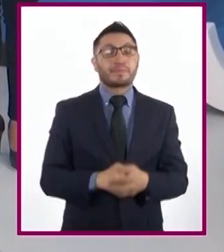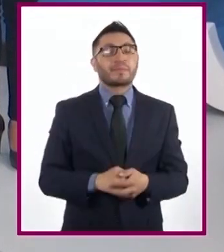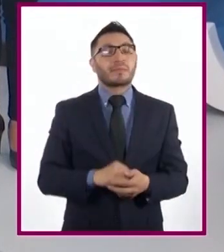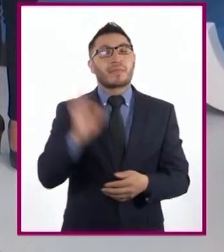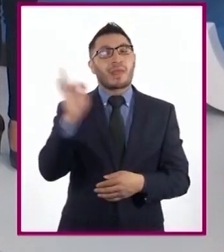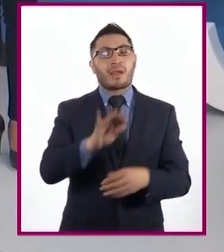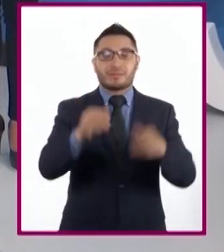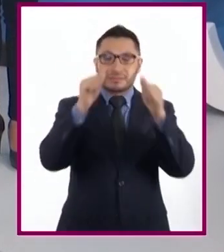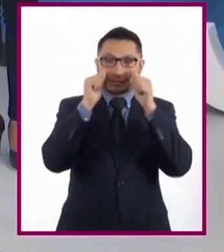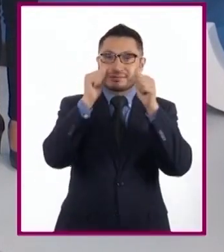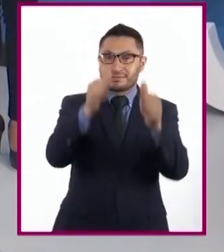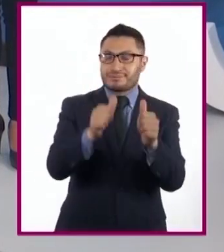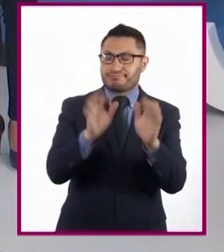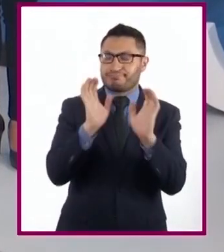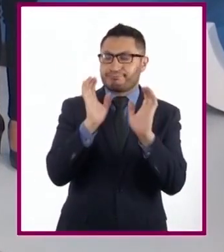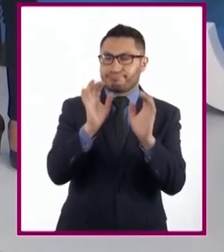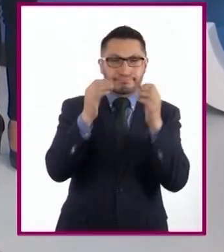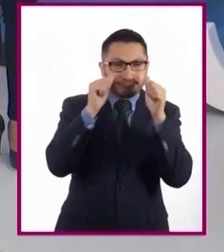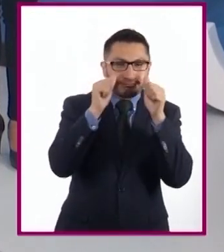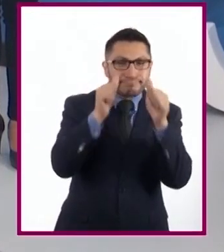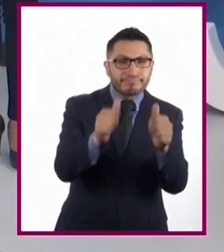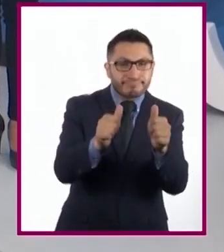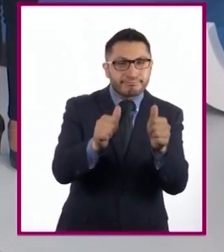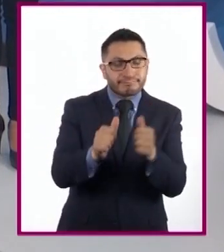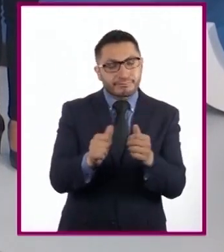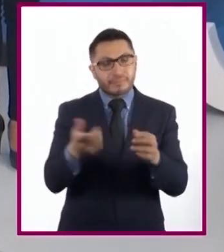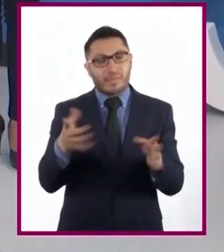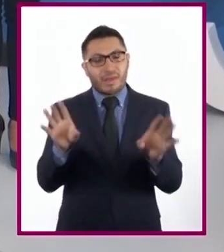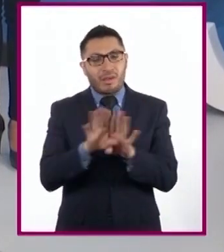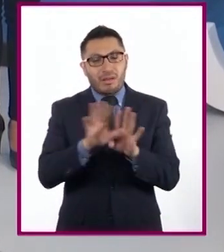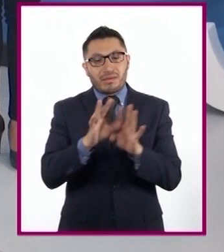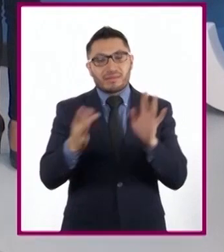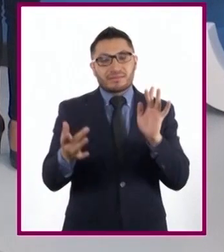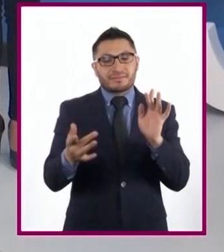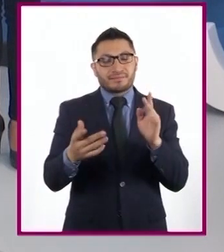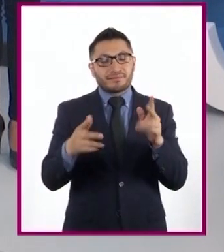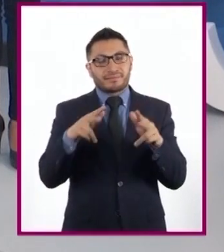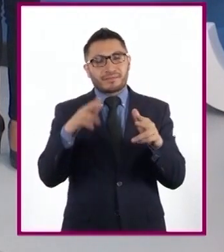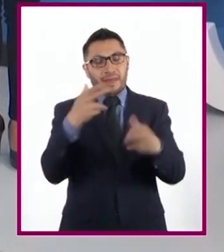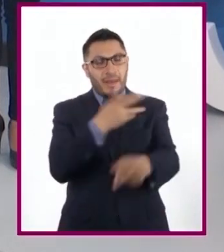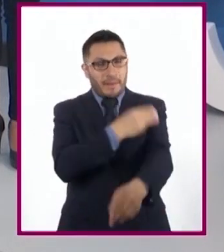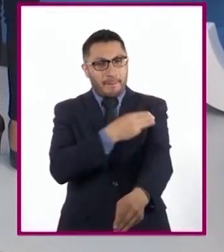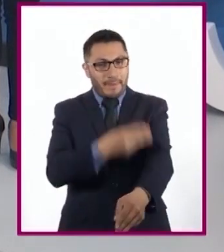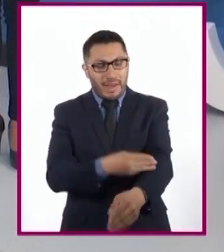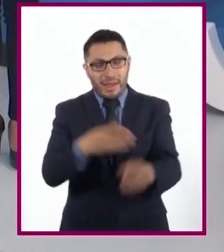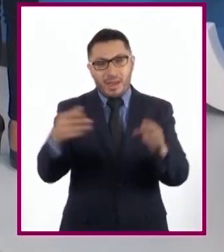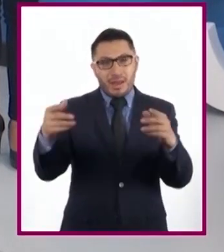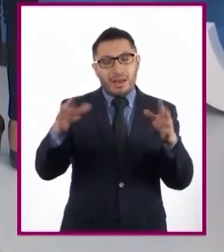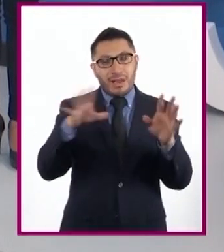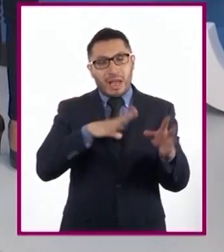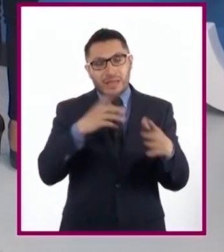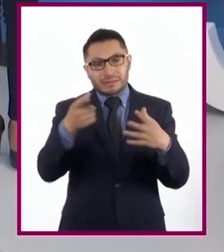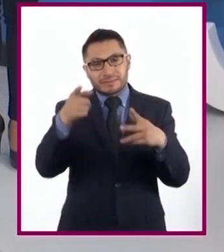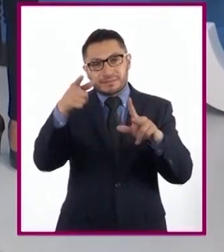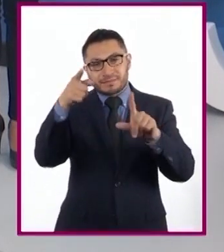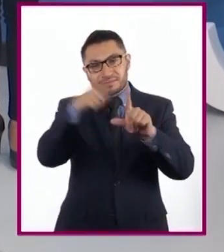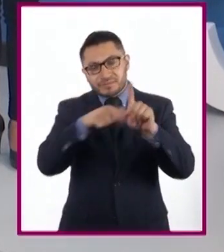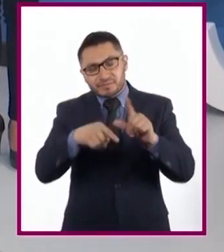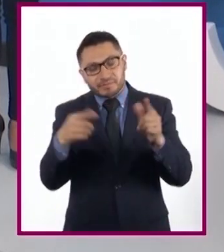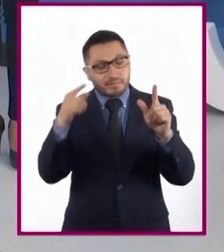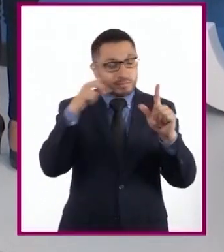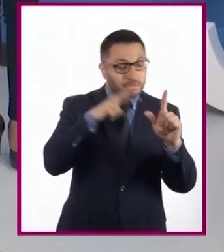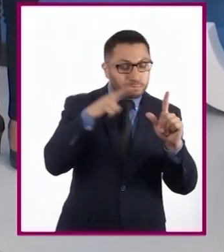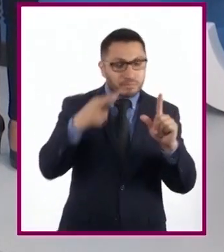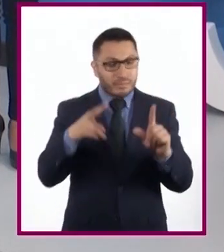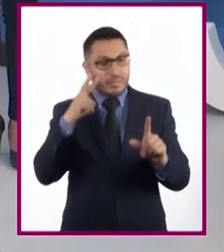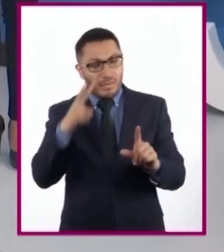Si observamos con cuidado, al intersecarse las piezas de madera forman ángulos entre sí. Observemos este par